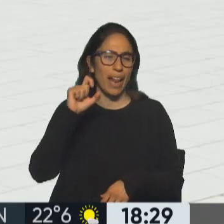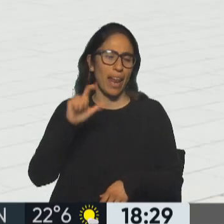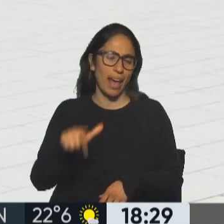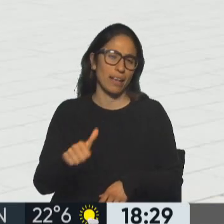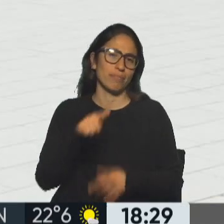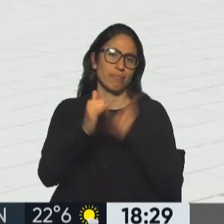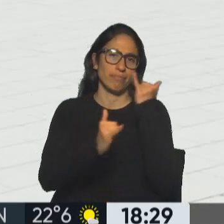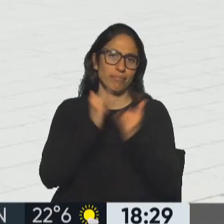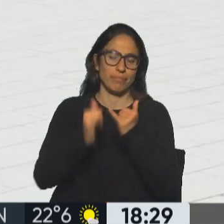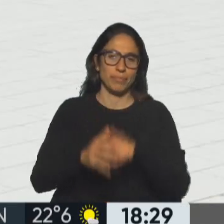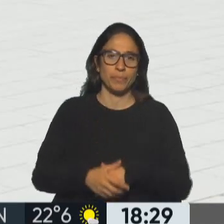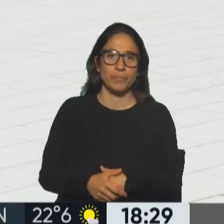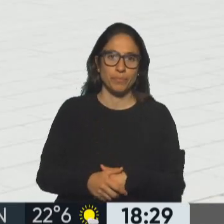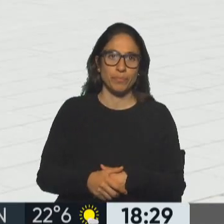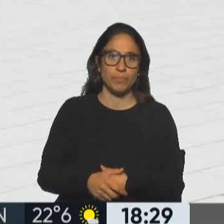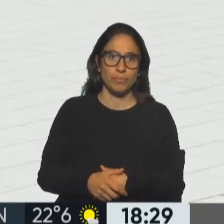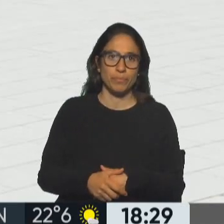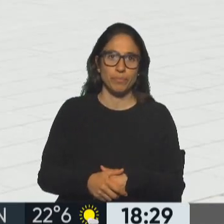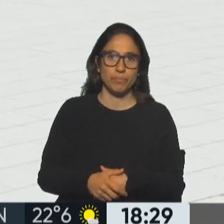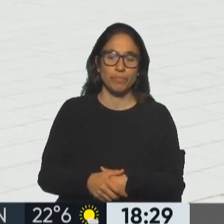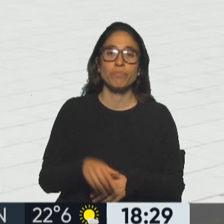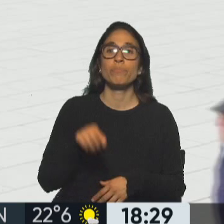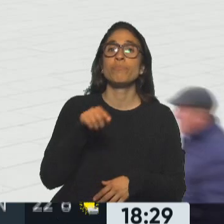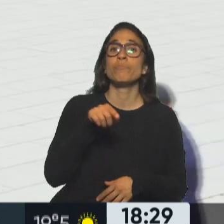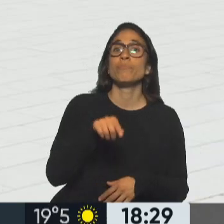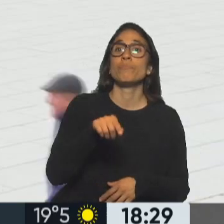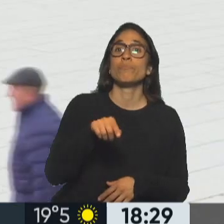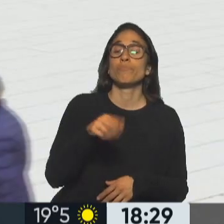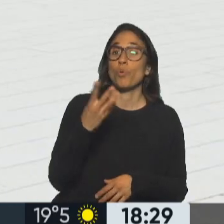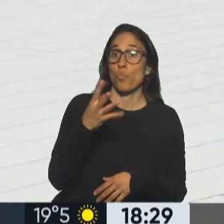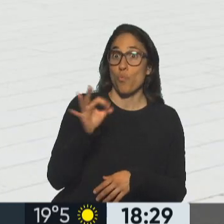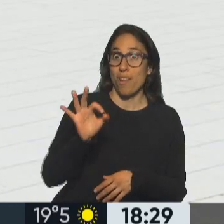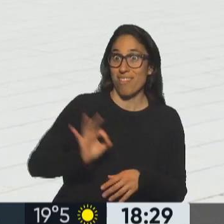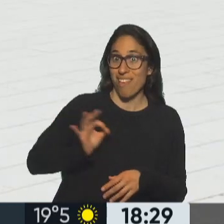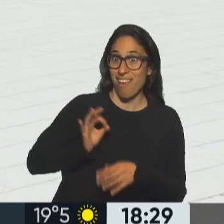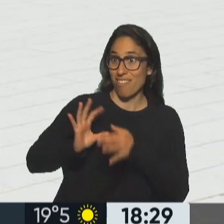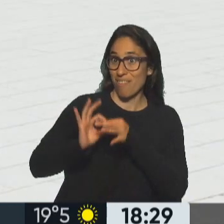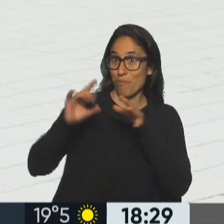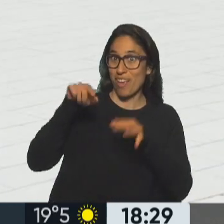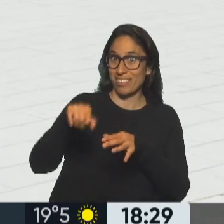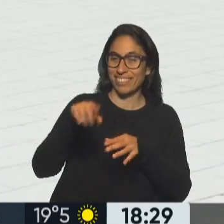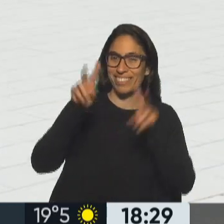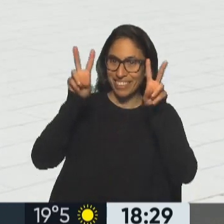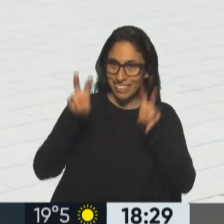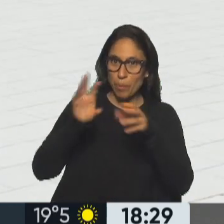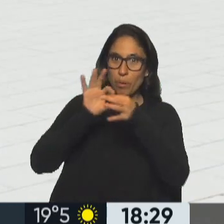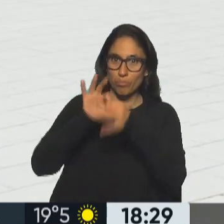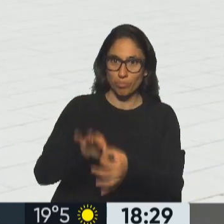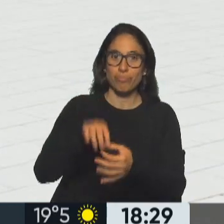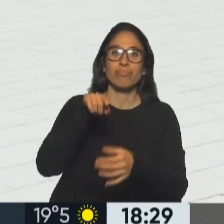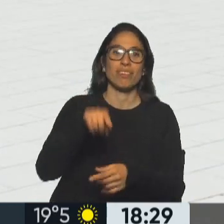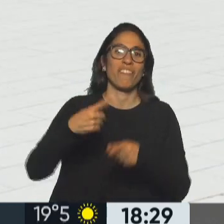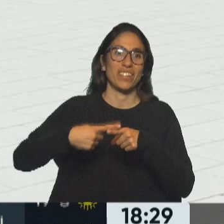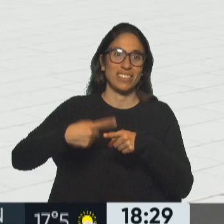En la edición 38, que está atravesada por los 40 años de democracia, se viven muchas acciones, no solo proyecciones en las